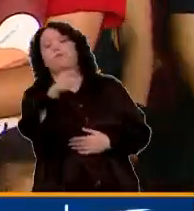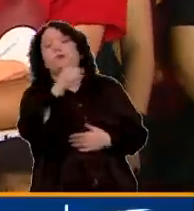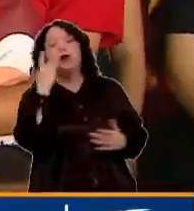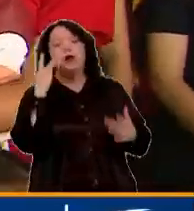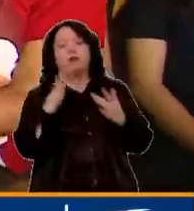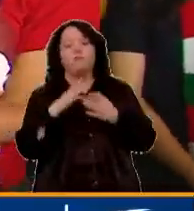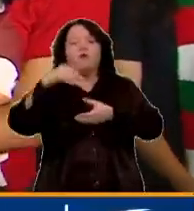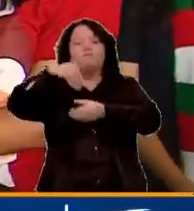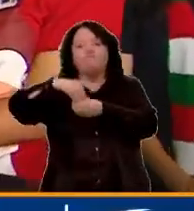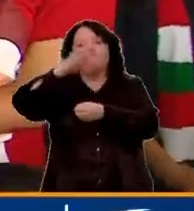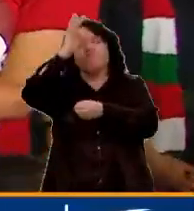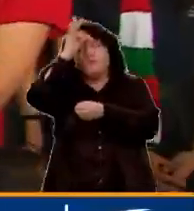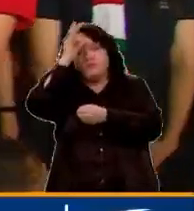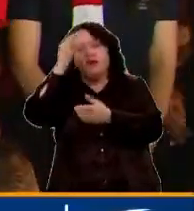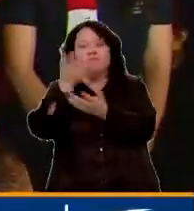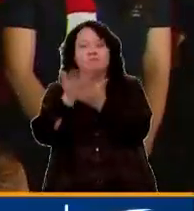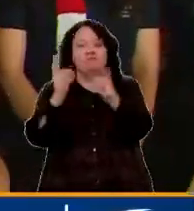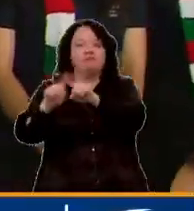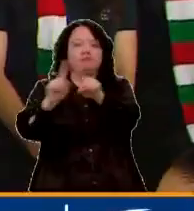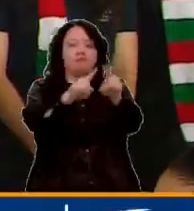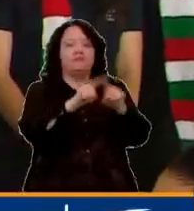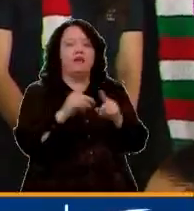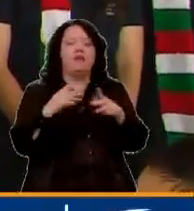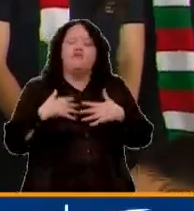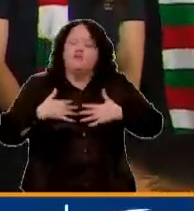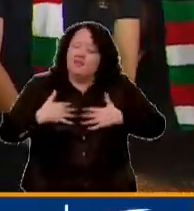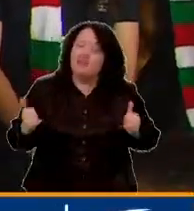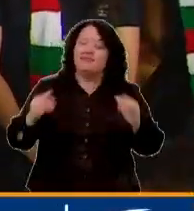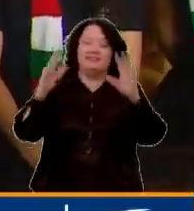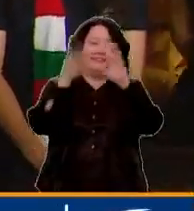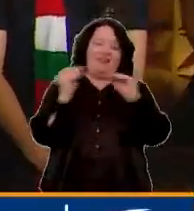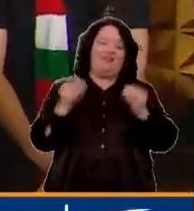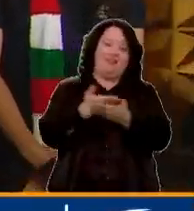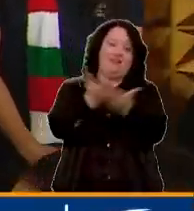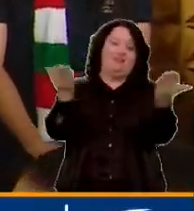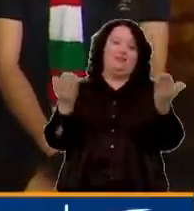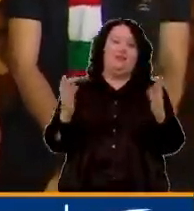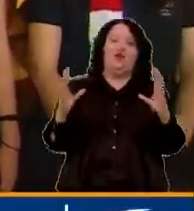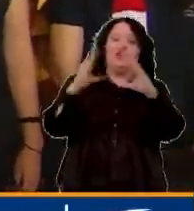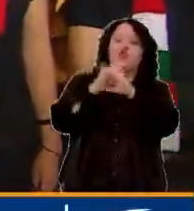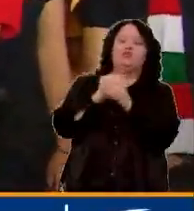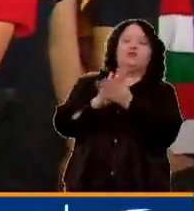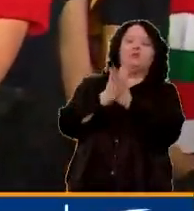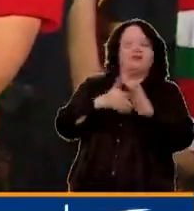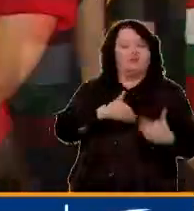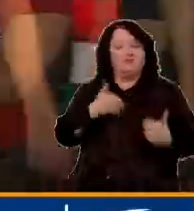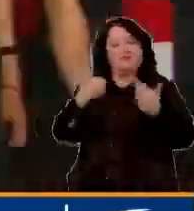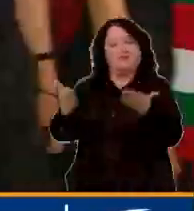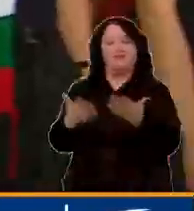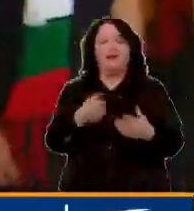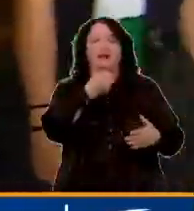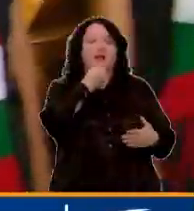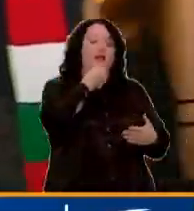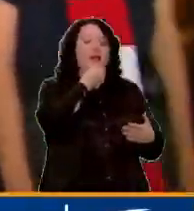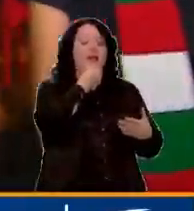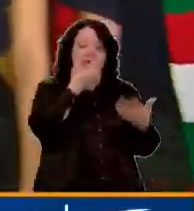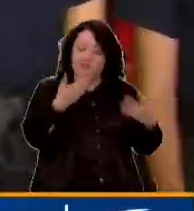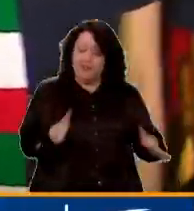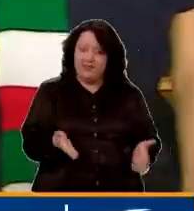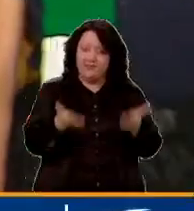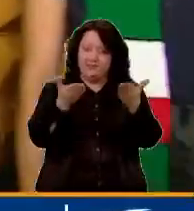en clínicas y hospitales una feliz Navidad y Noche de Paz. Germán, cerremos.